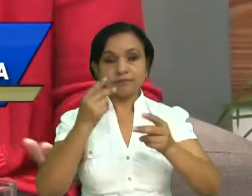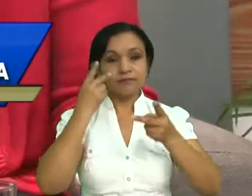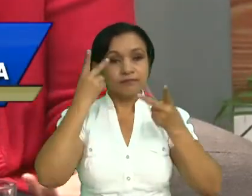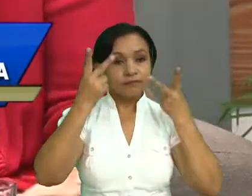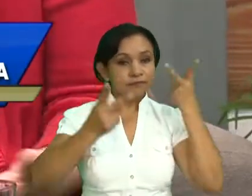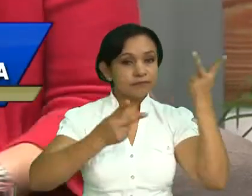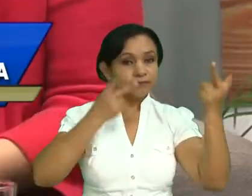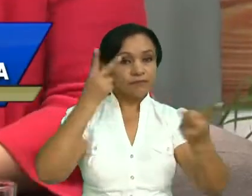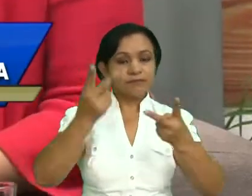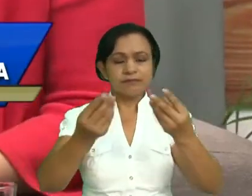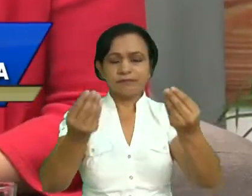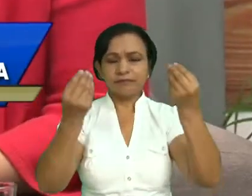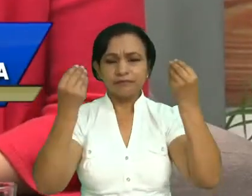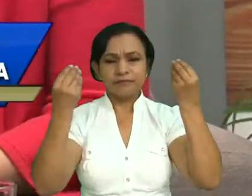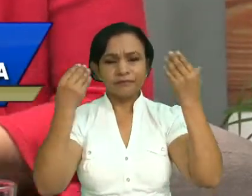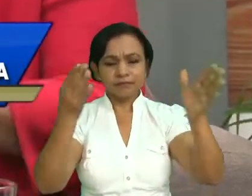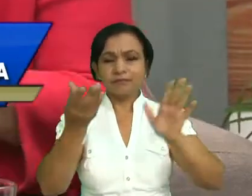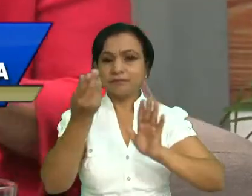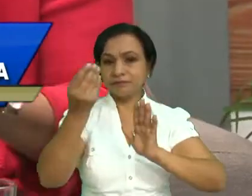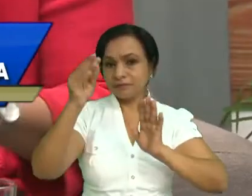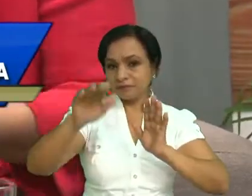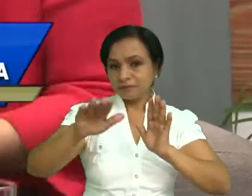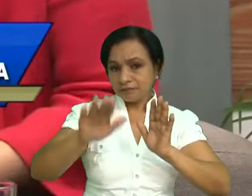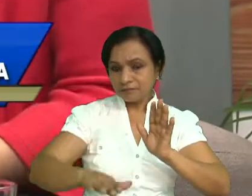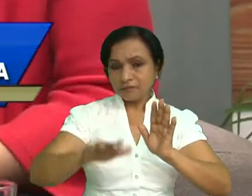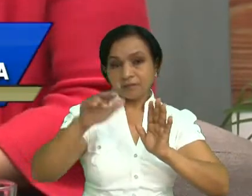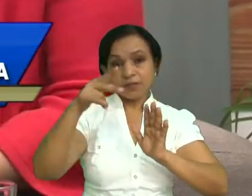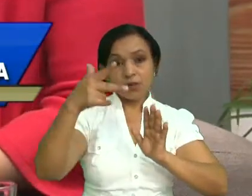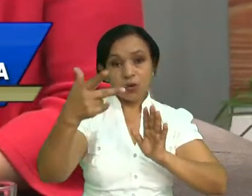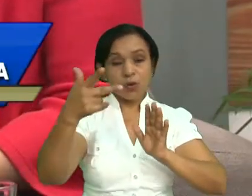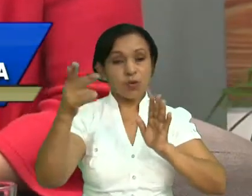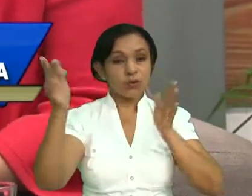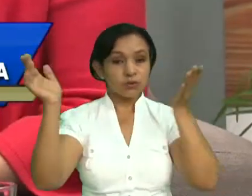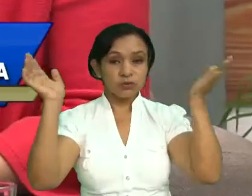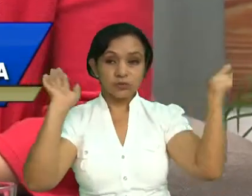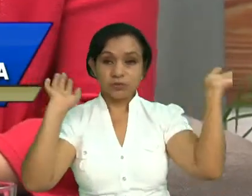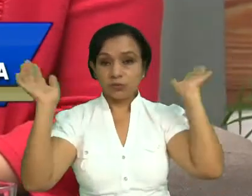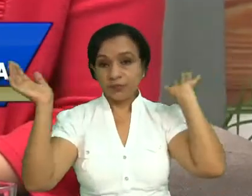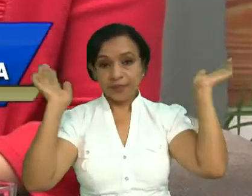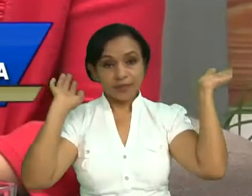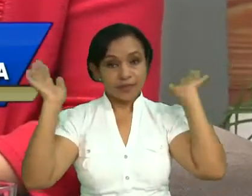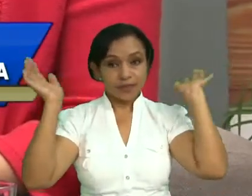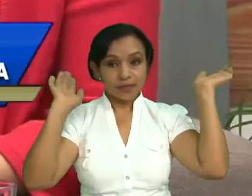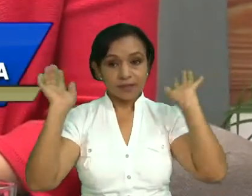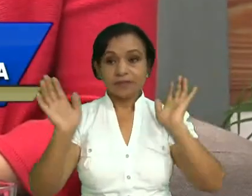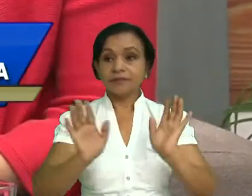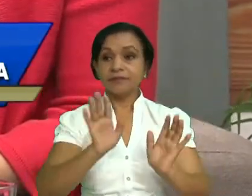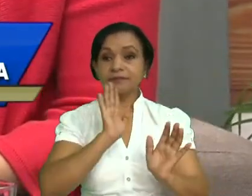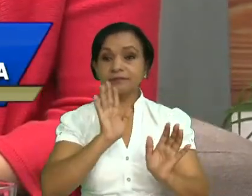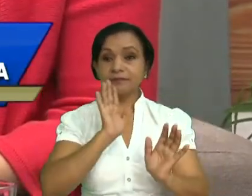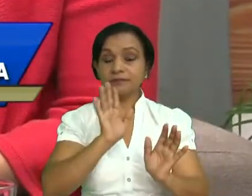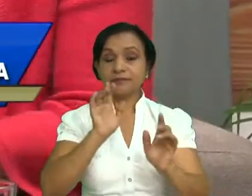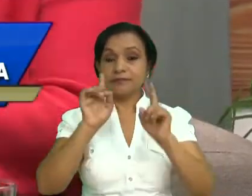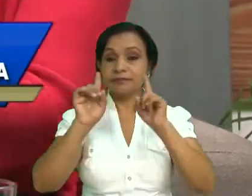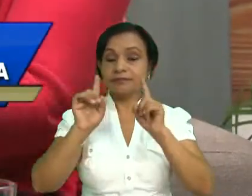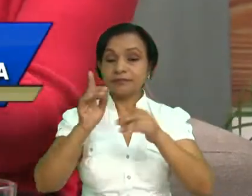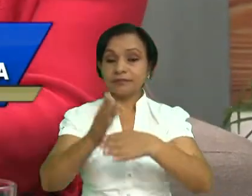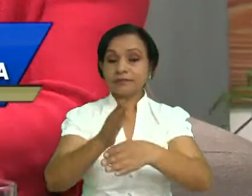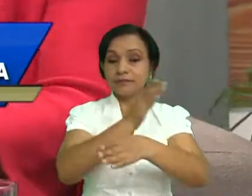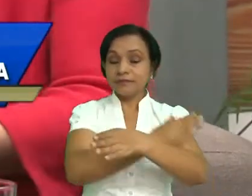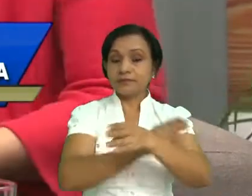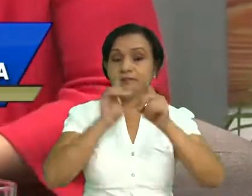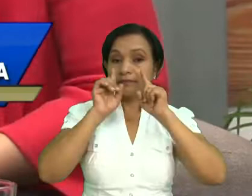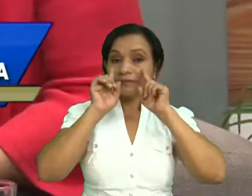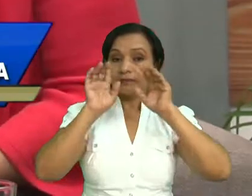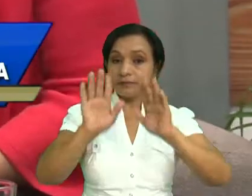y hay de todo y a buenos precios en todos los 8 mercados que nosotros tenemos. Y cuando hablamos de esas prevenciones y aplicación,